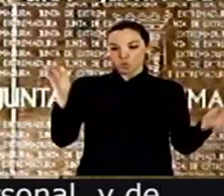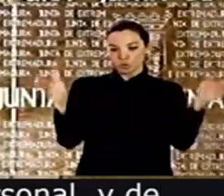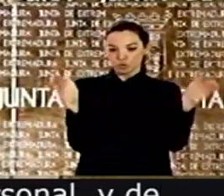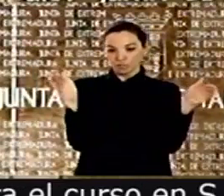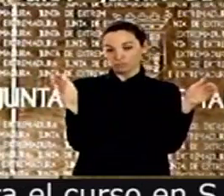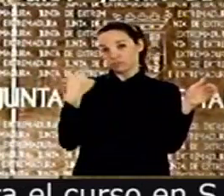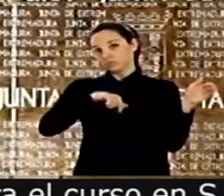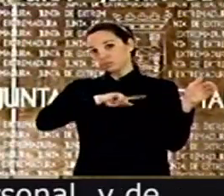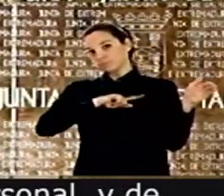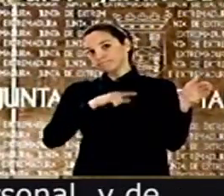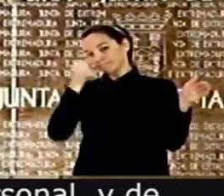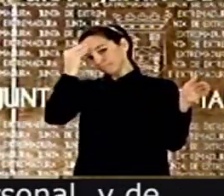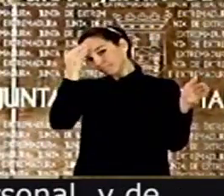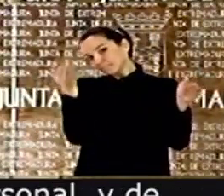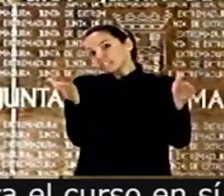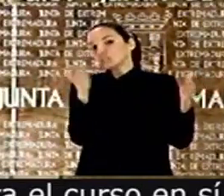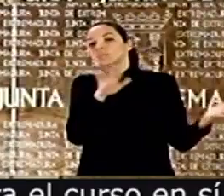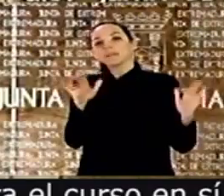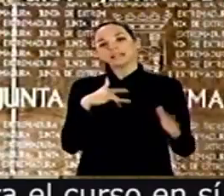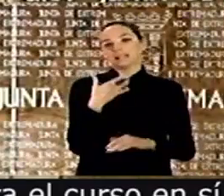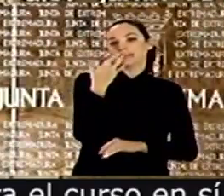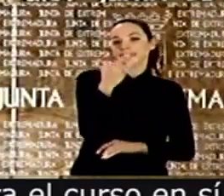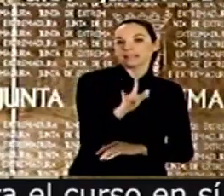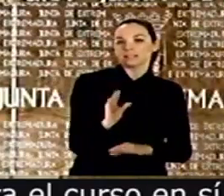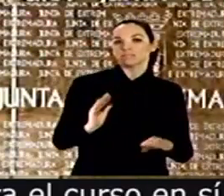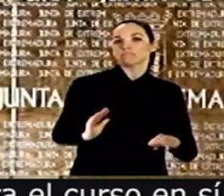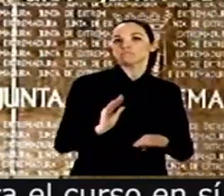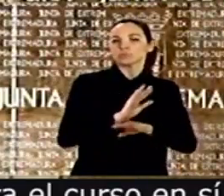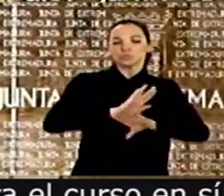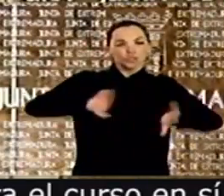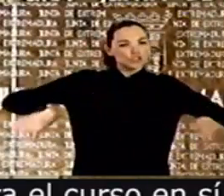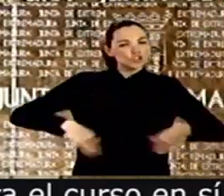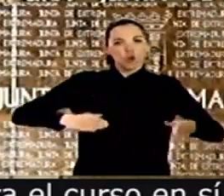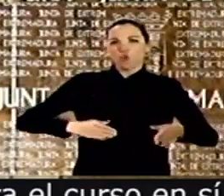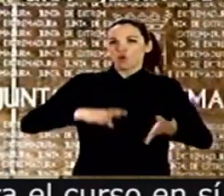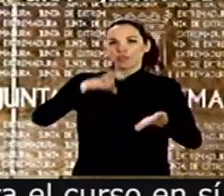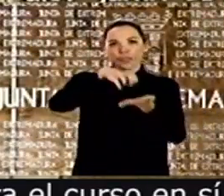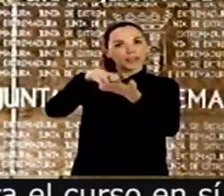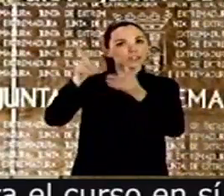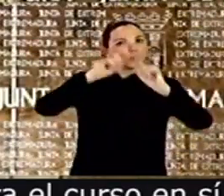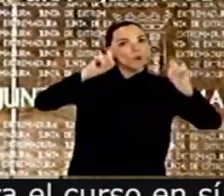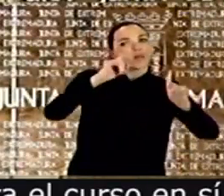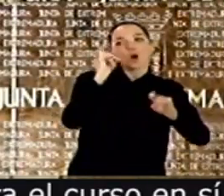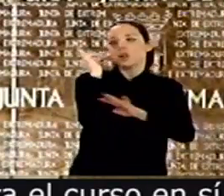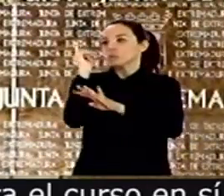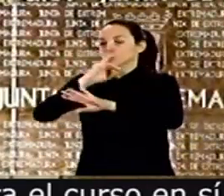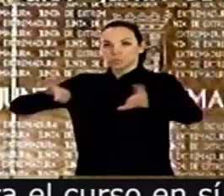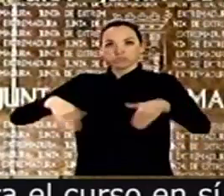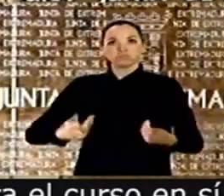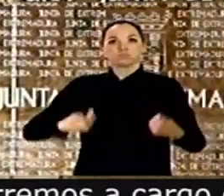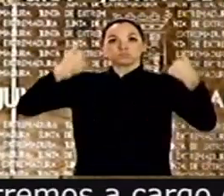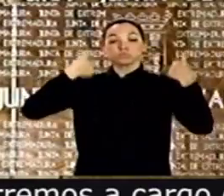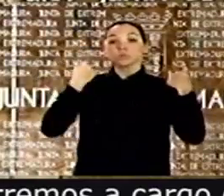nosotros normalmente facilitamos y corremos el cargo de todos los centros educativos, tanto de institutos y demás,